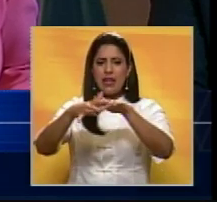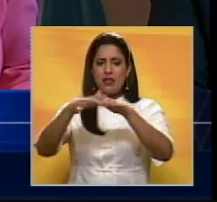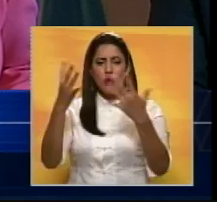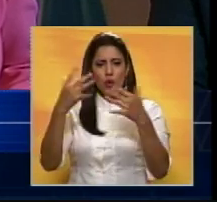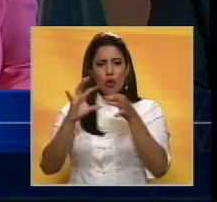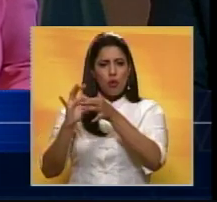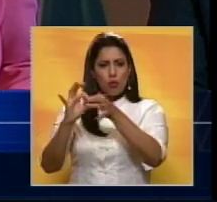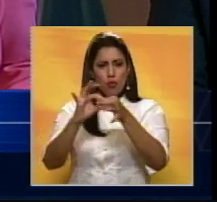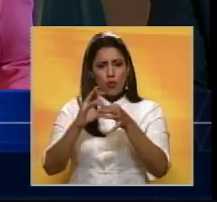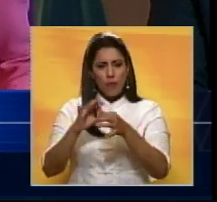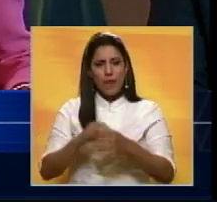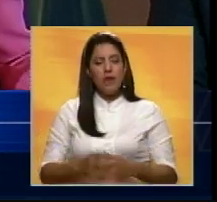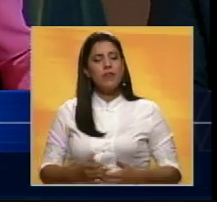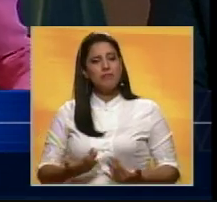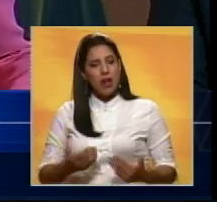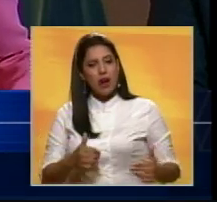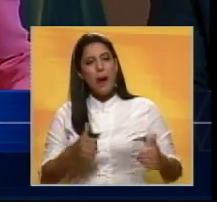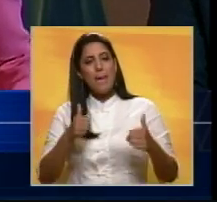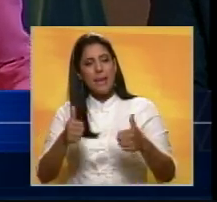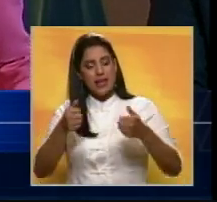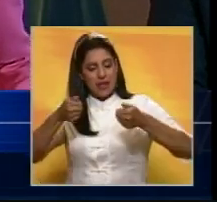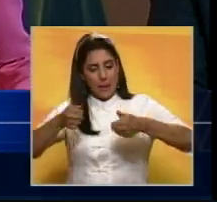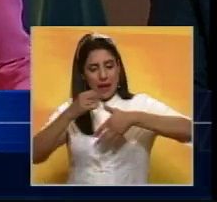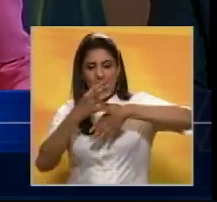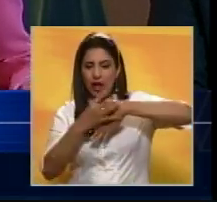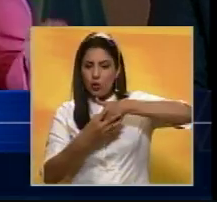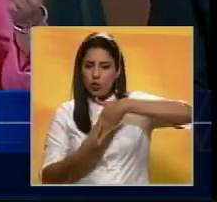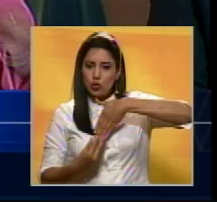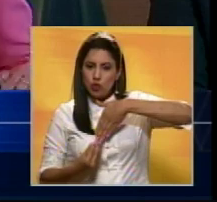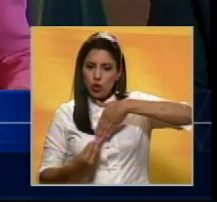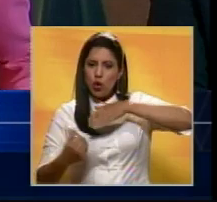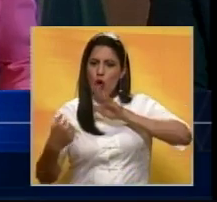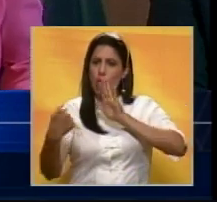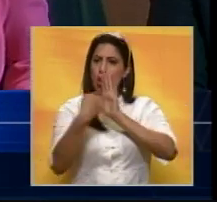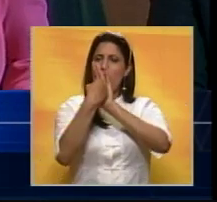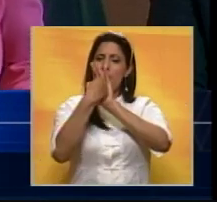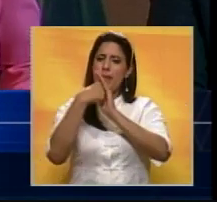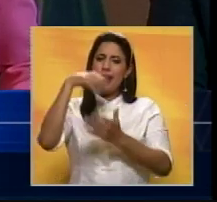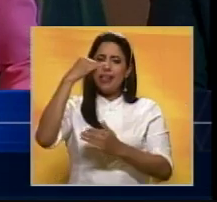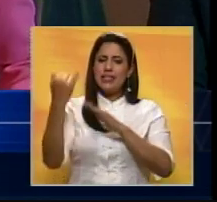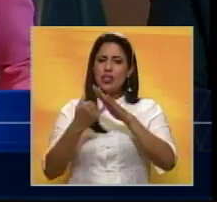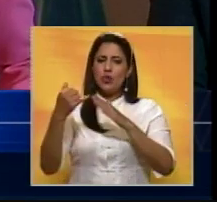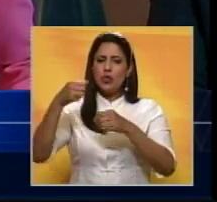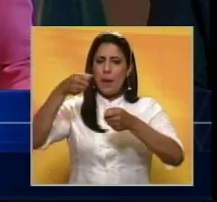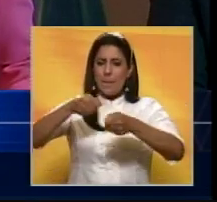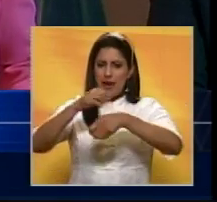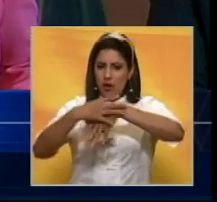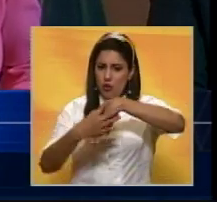de unión. Empezaron por el Mercosur y dieron un golpe institucional en el